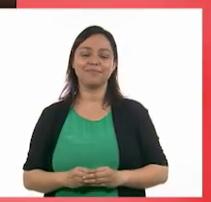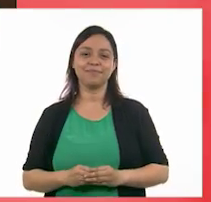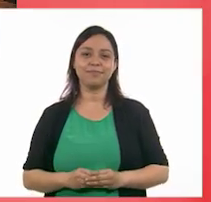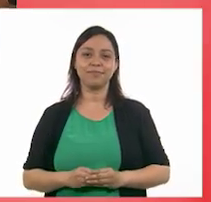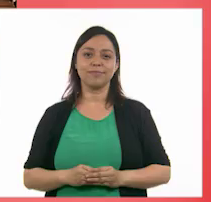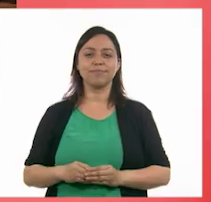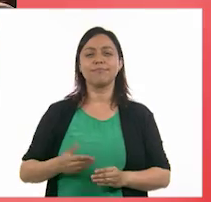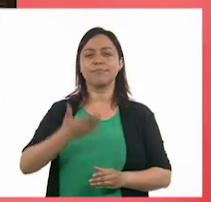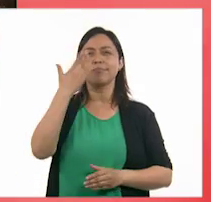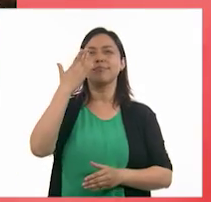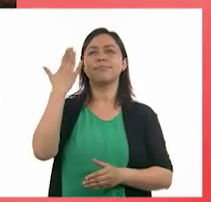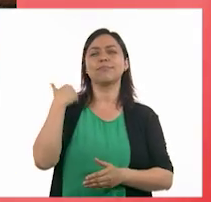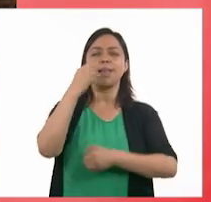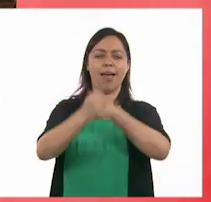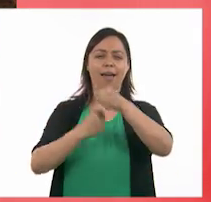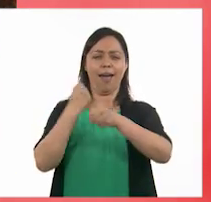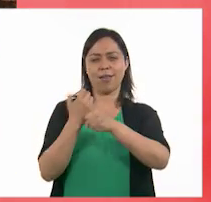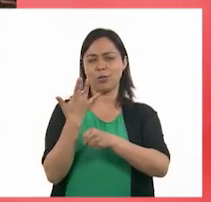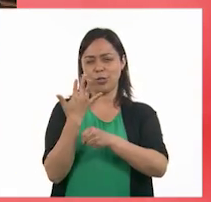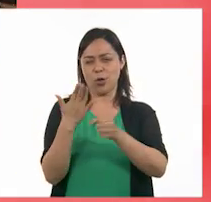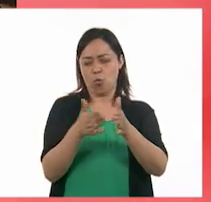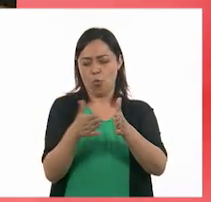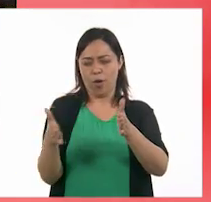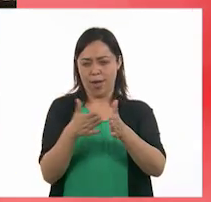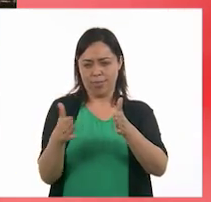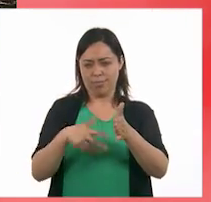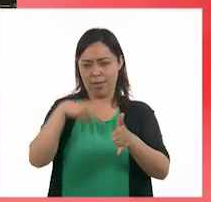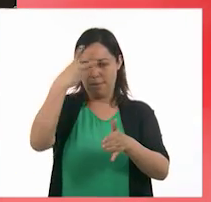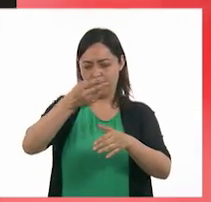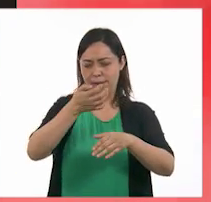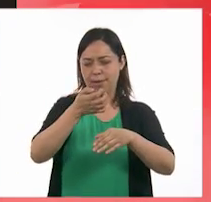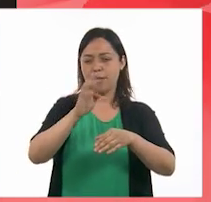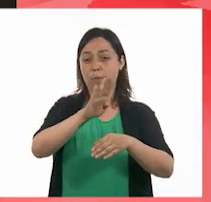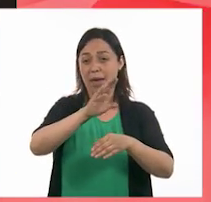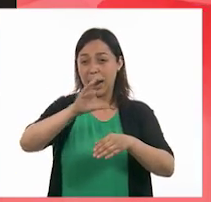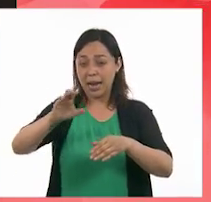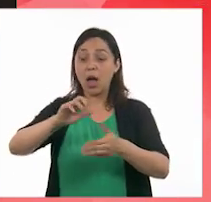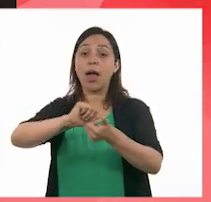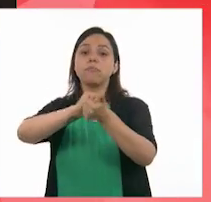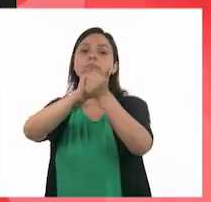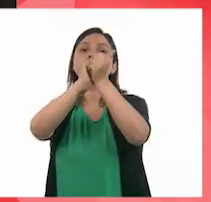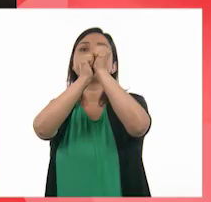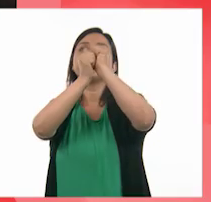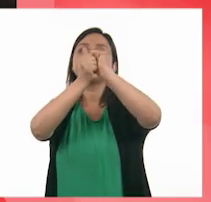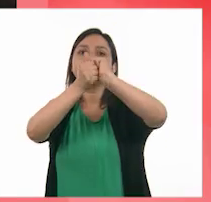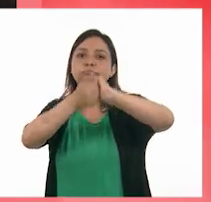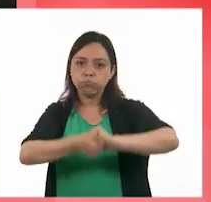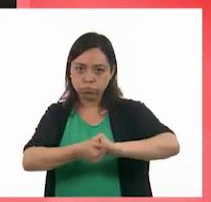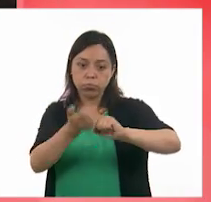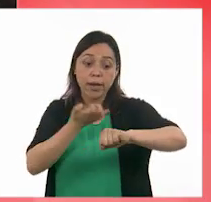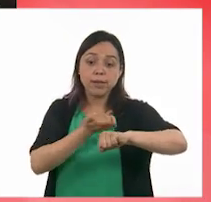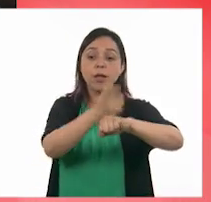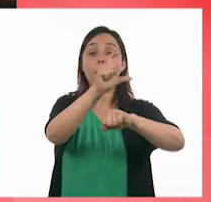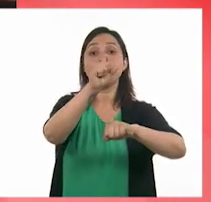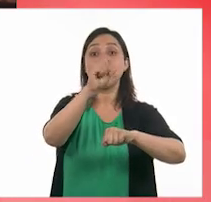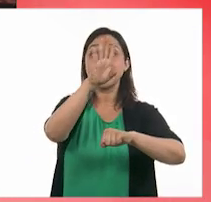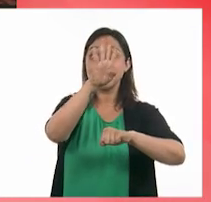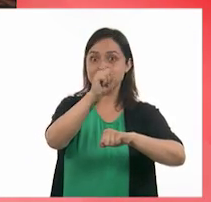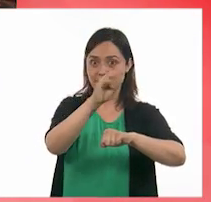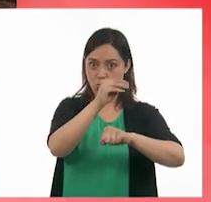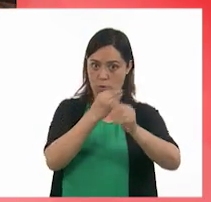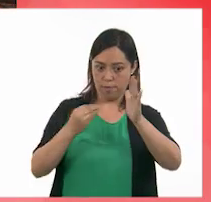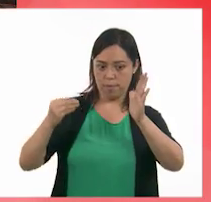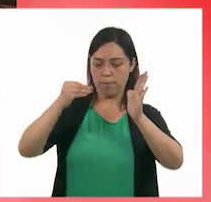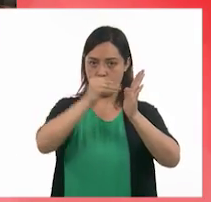Fue en la década de los 50 cuando el estado de Baja California se convierte en el estado 29 y a la par